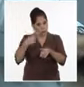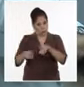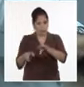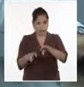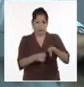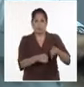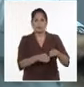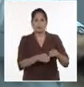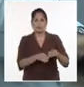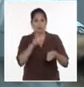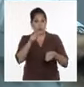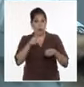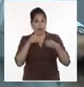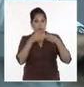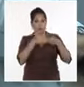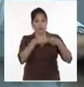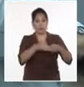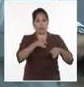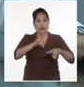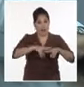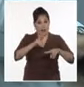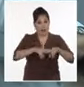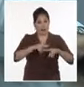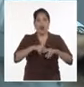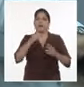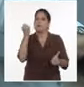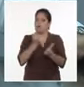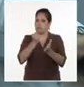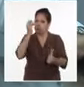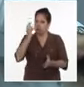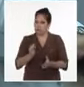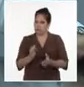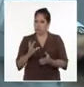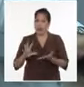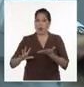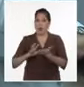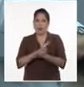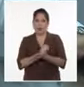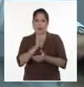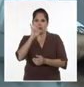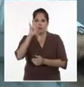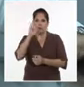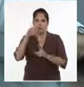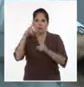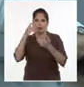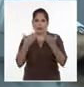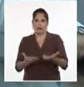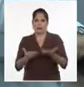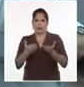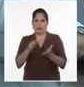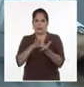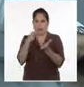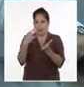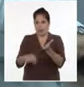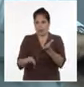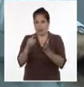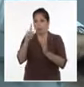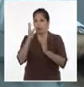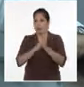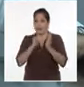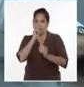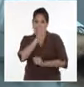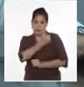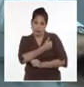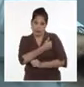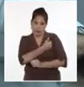arribando en el día de hoy por La Habana, que nos va a garantir a total de el completamiento de las siete libras para el mes, y